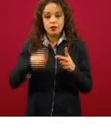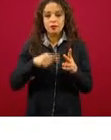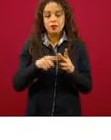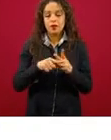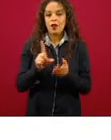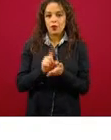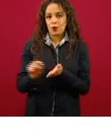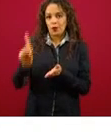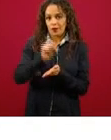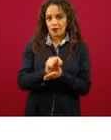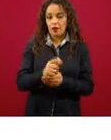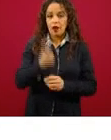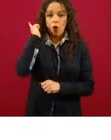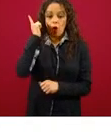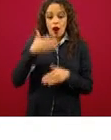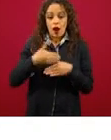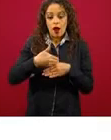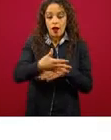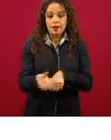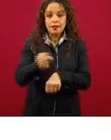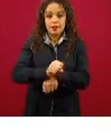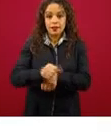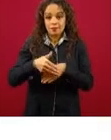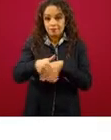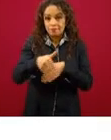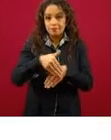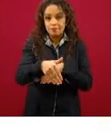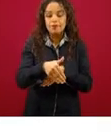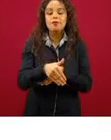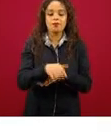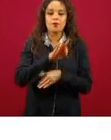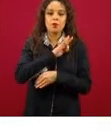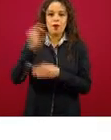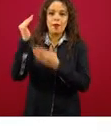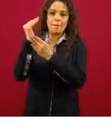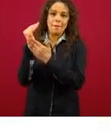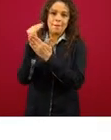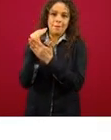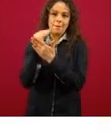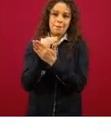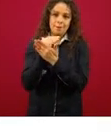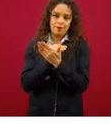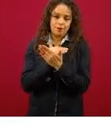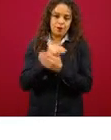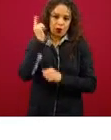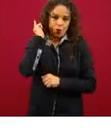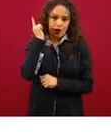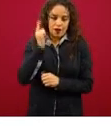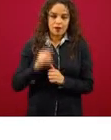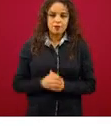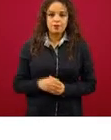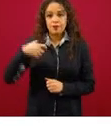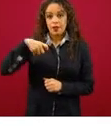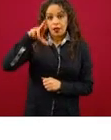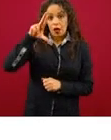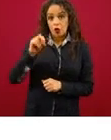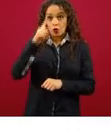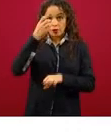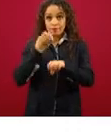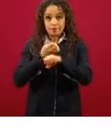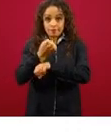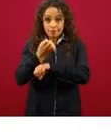que en siguientes semanas siga esta tendencia hacia la baja. El estado de Quintana Roo, que